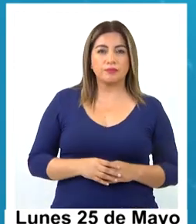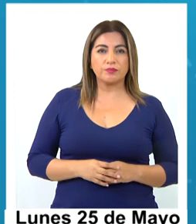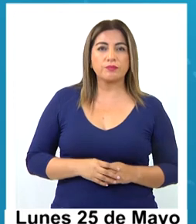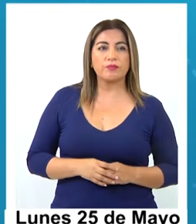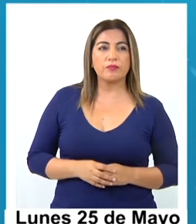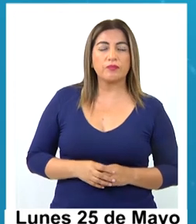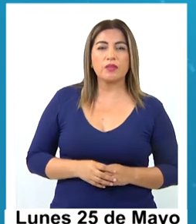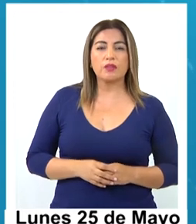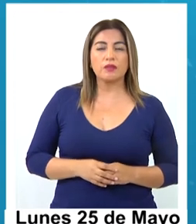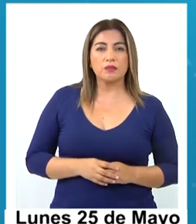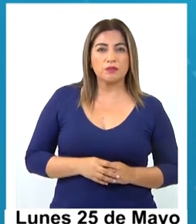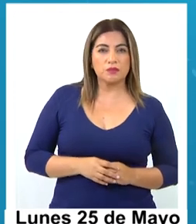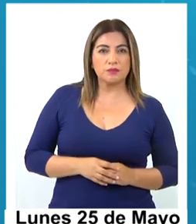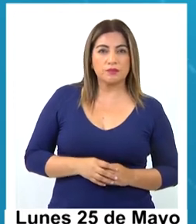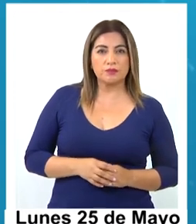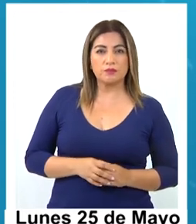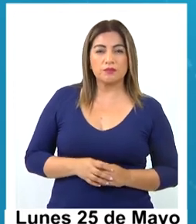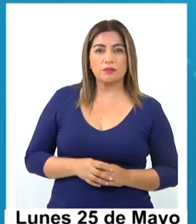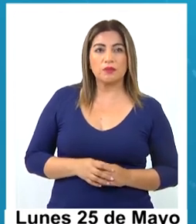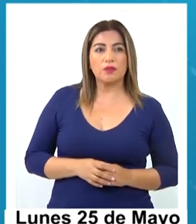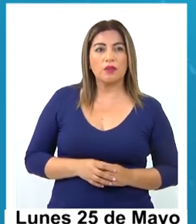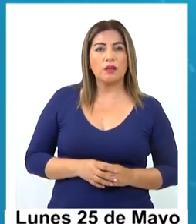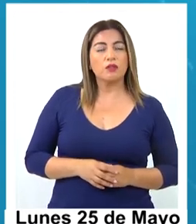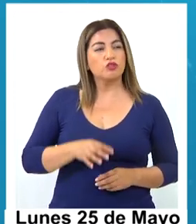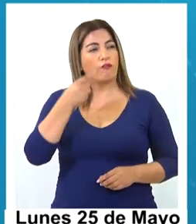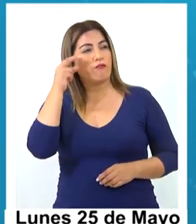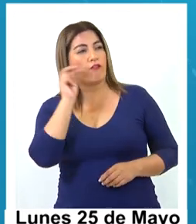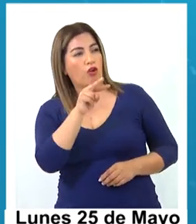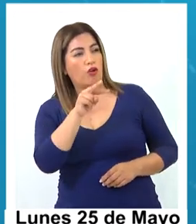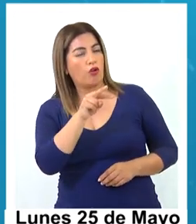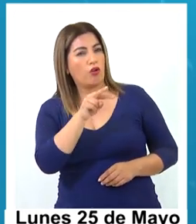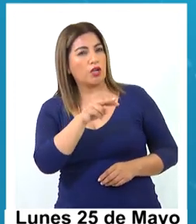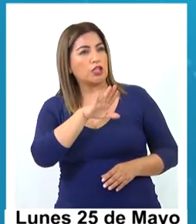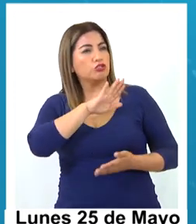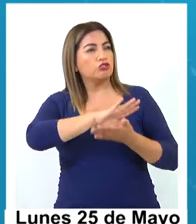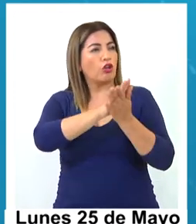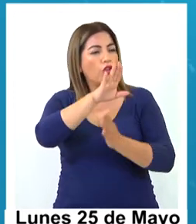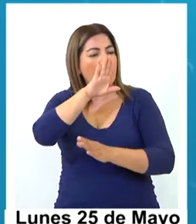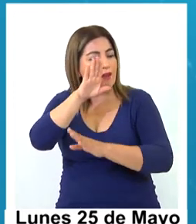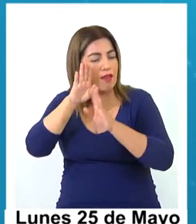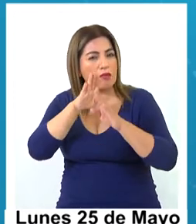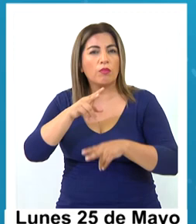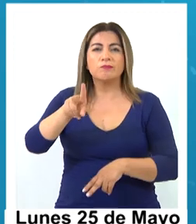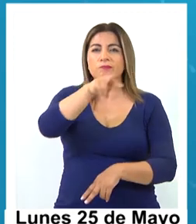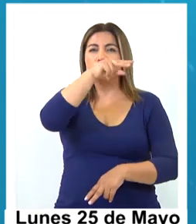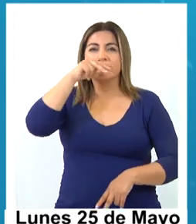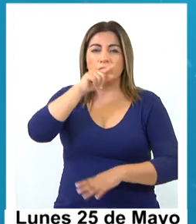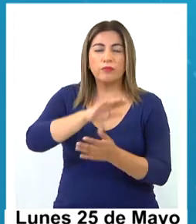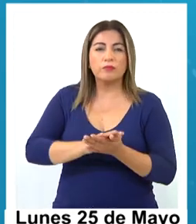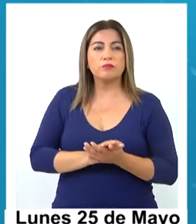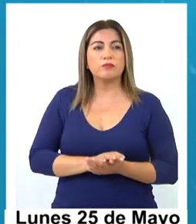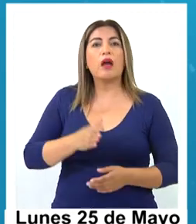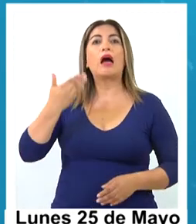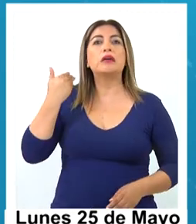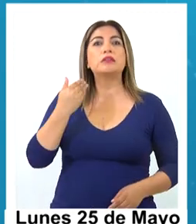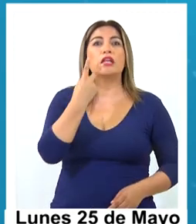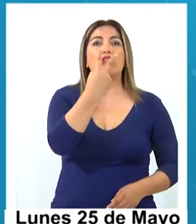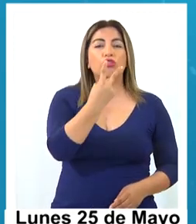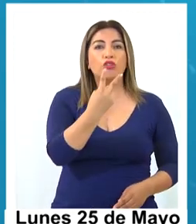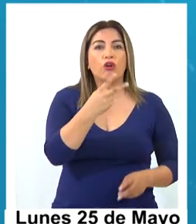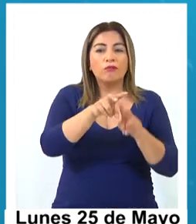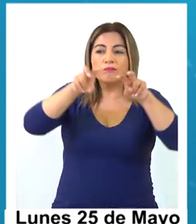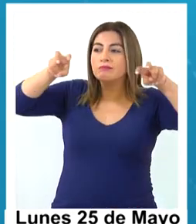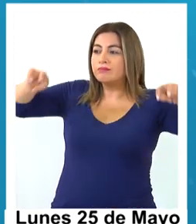sí exacto y tiene que ser que se vea que higienista que se higieniza la zona algunos por ejemplo antes